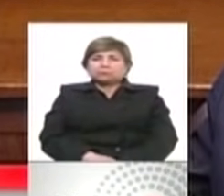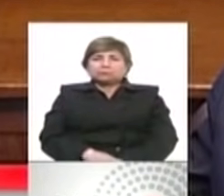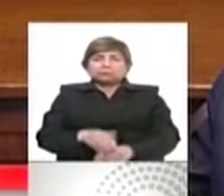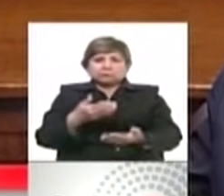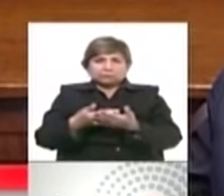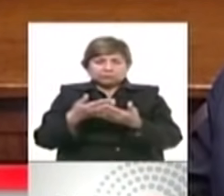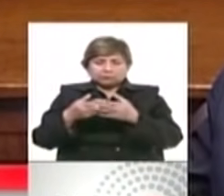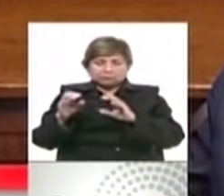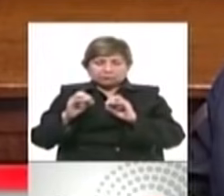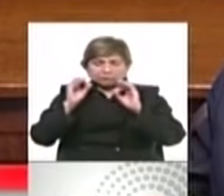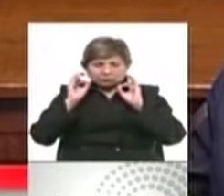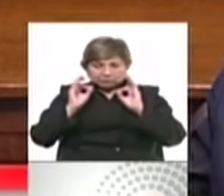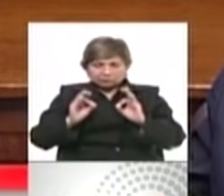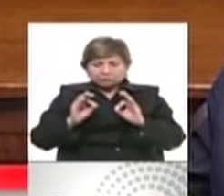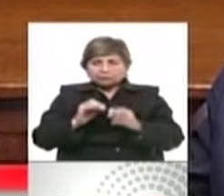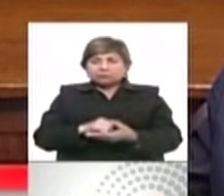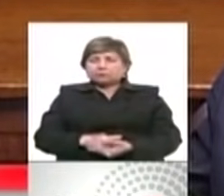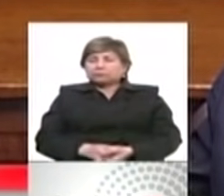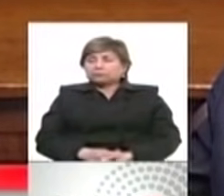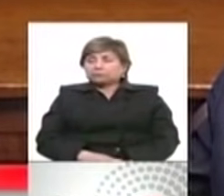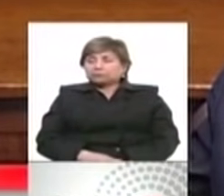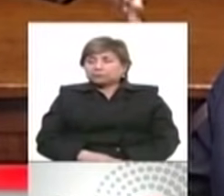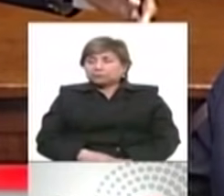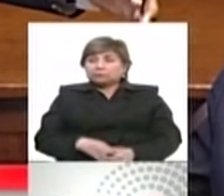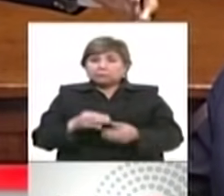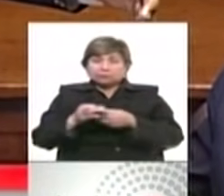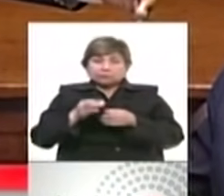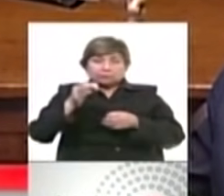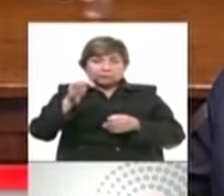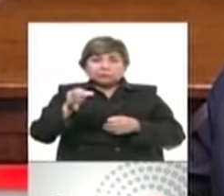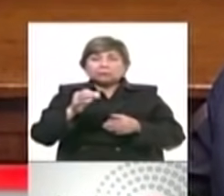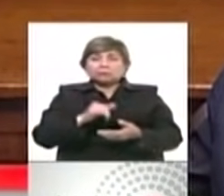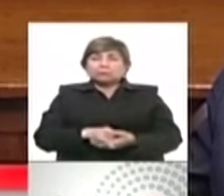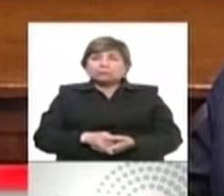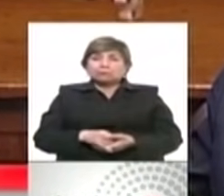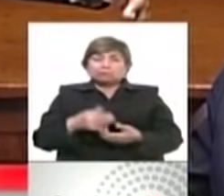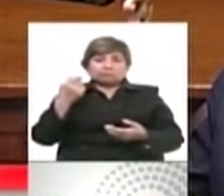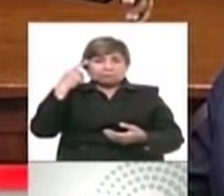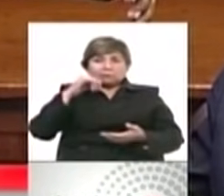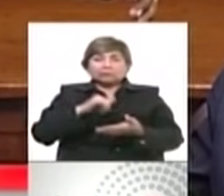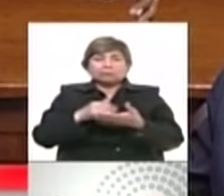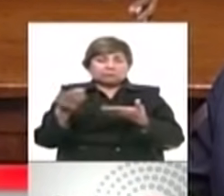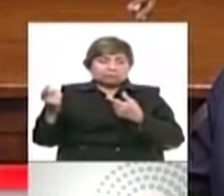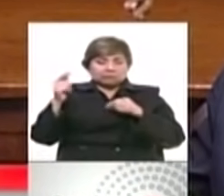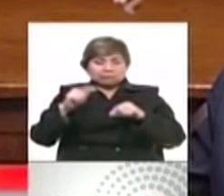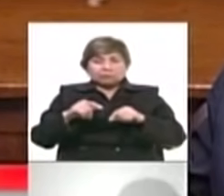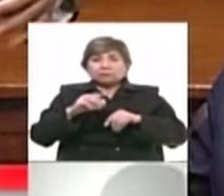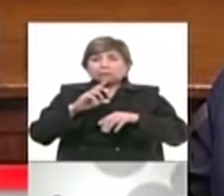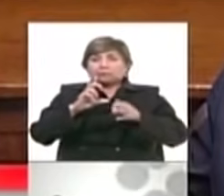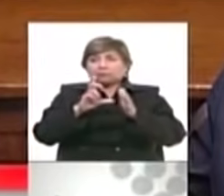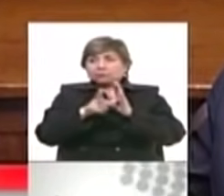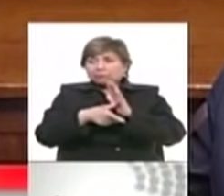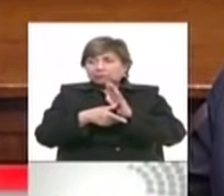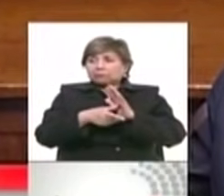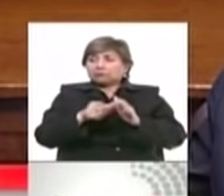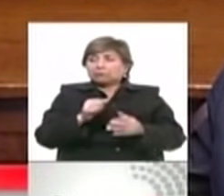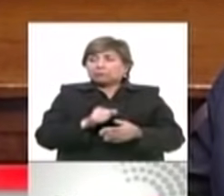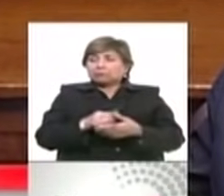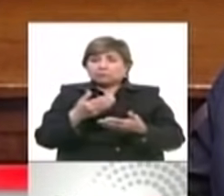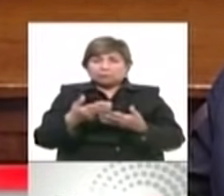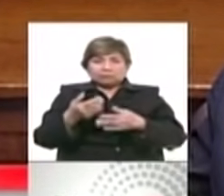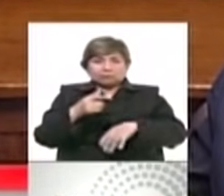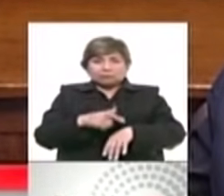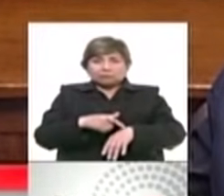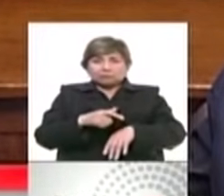al gobierno en algunos temas importantes para poder marcar, por ejemplo, la conectividad en la